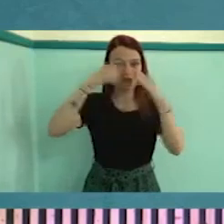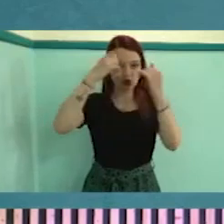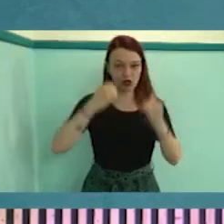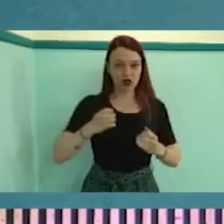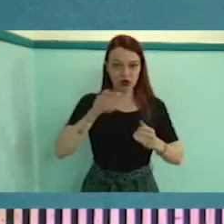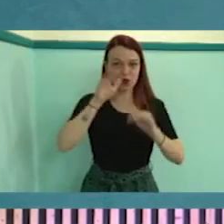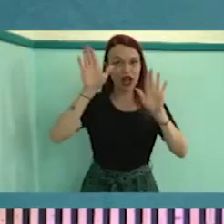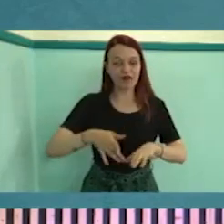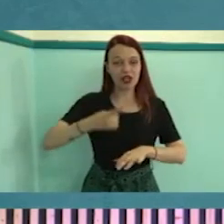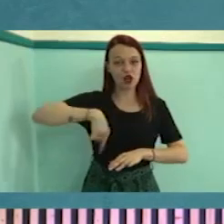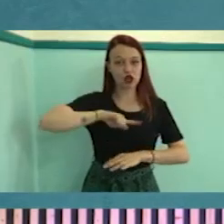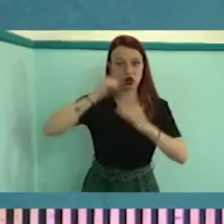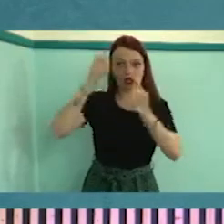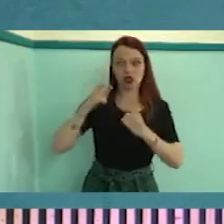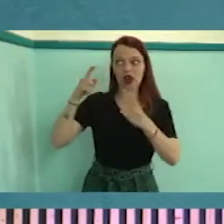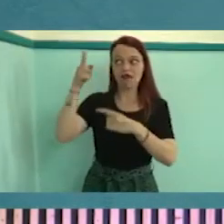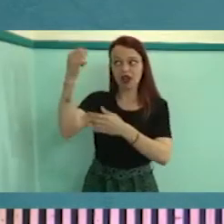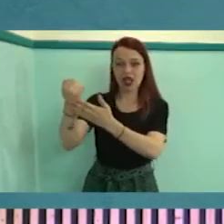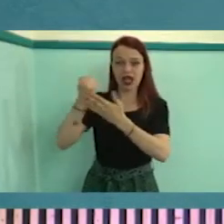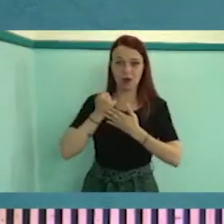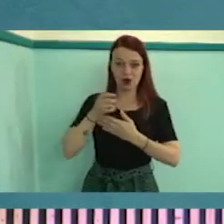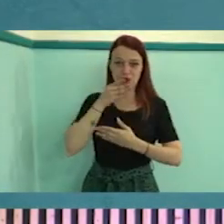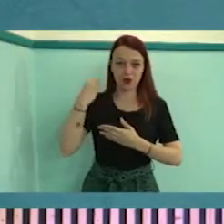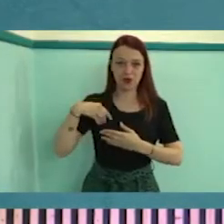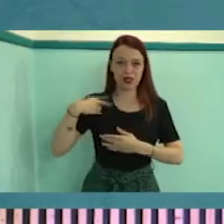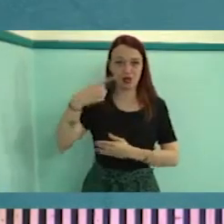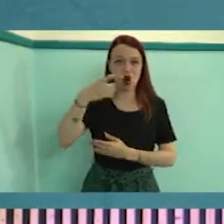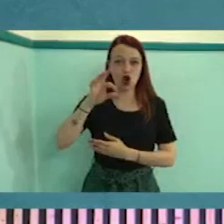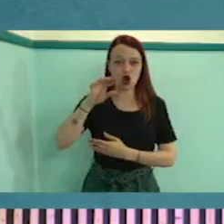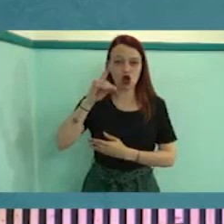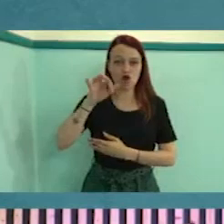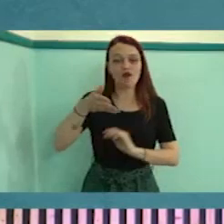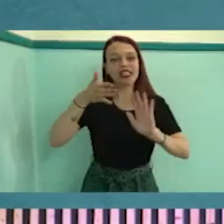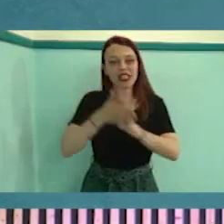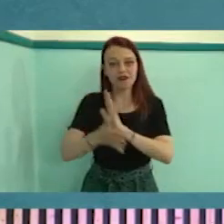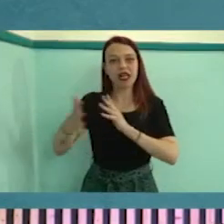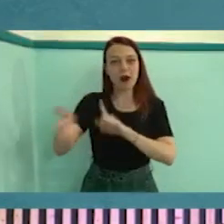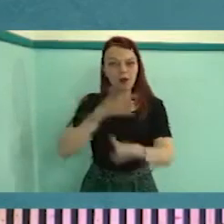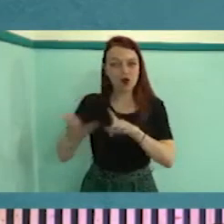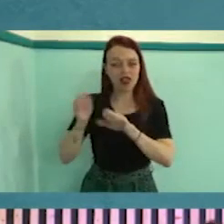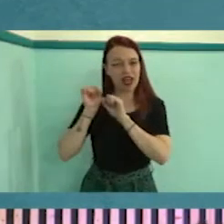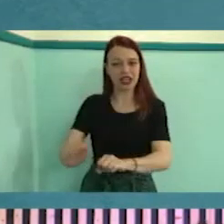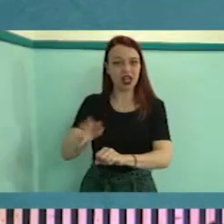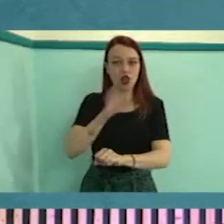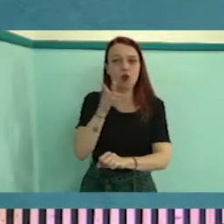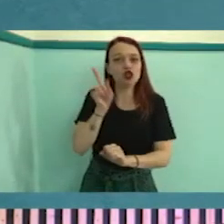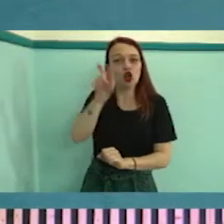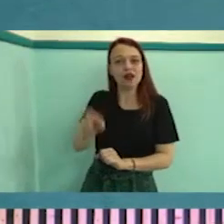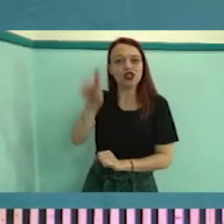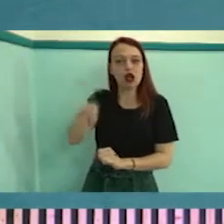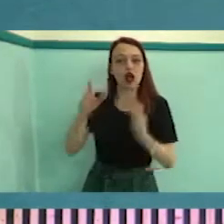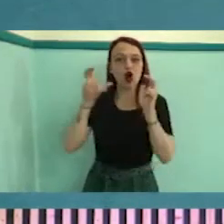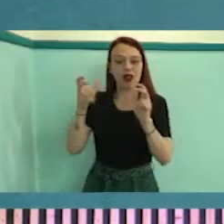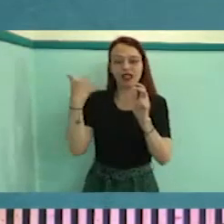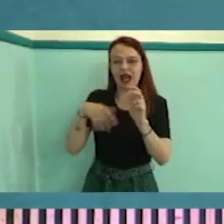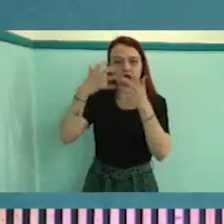al final donde tenemos que tener el apoyo la gordofobia es el odio rechazo y violencia que sufren las personas gordas por el hecho de ser gordas tendríamos